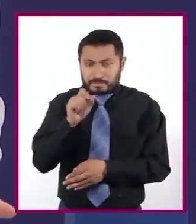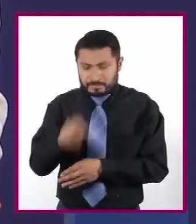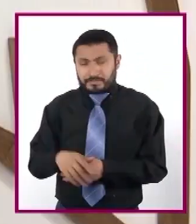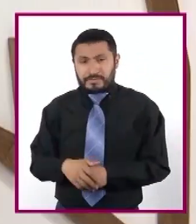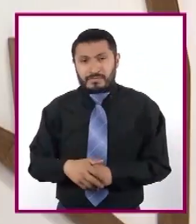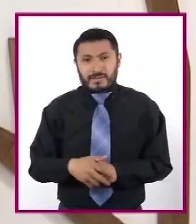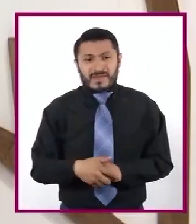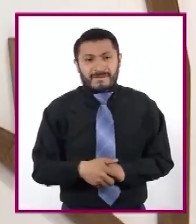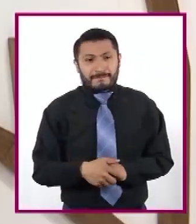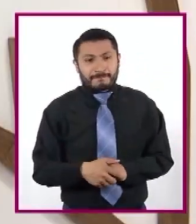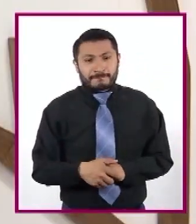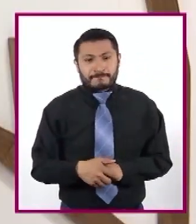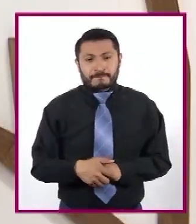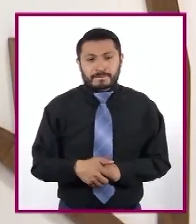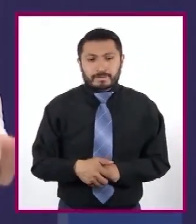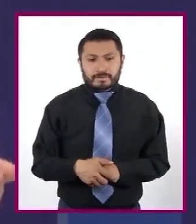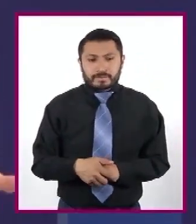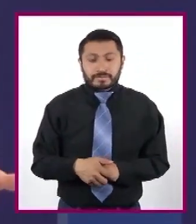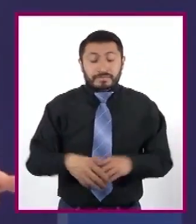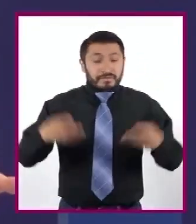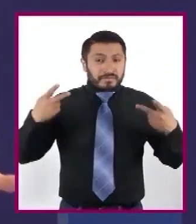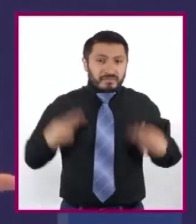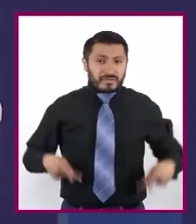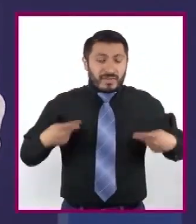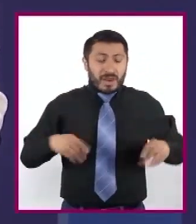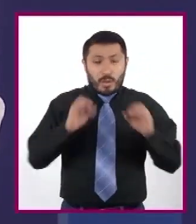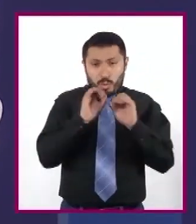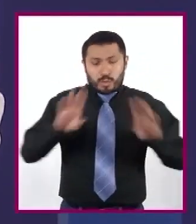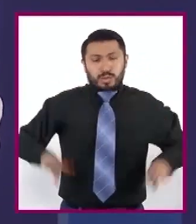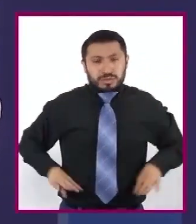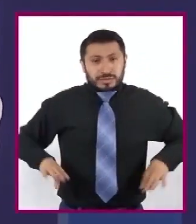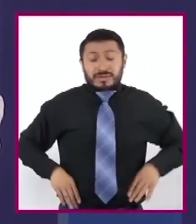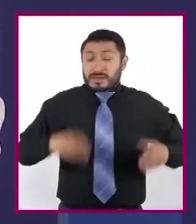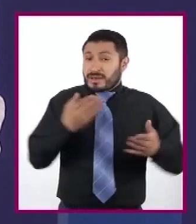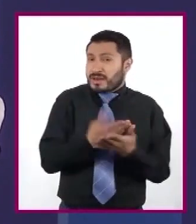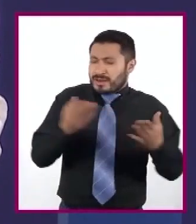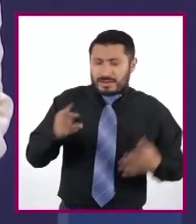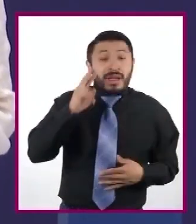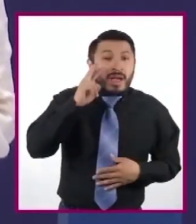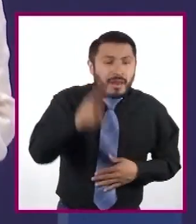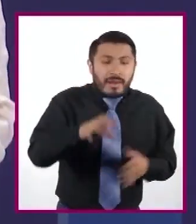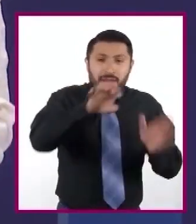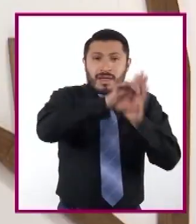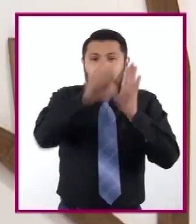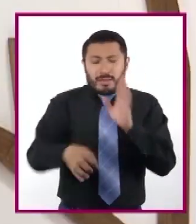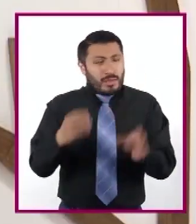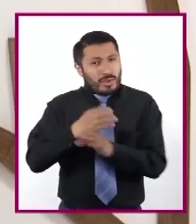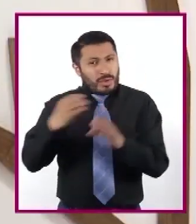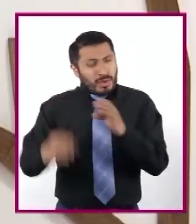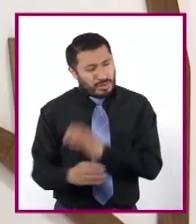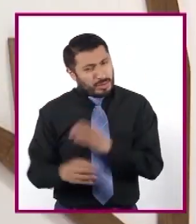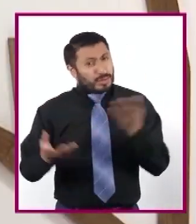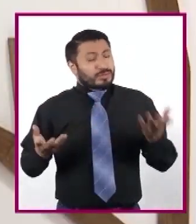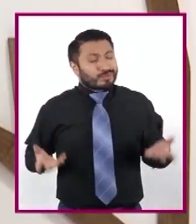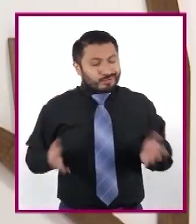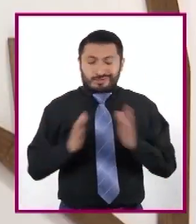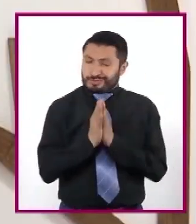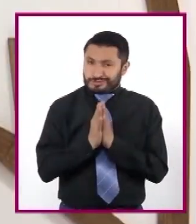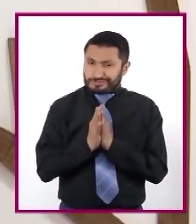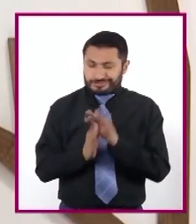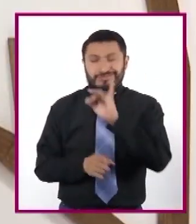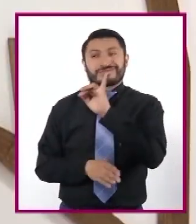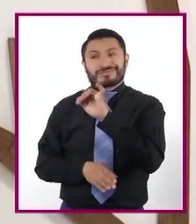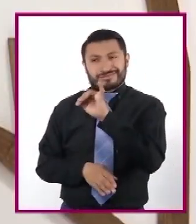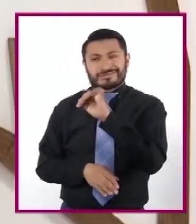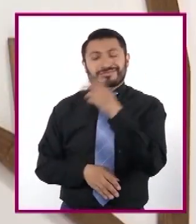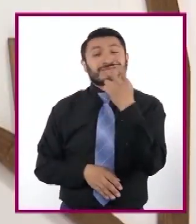situaciones y a personajes o características. ¿Podemos ver un ejemplo de objetos? Claro que sí.